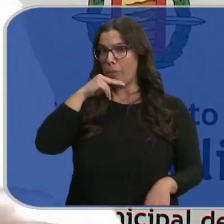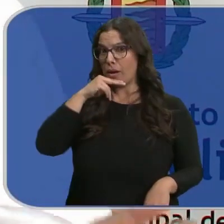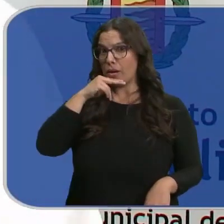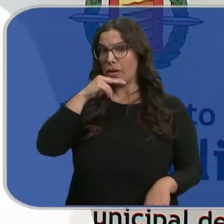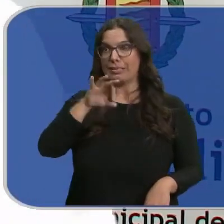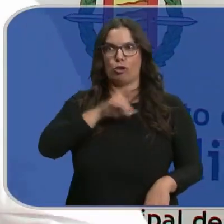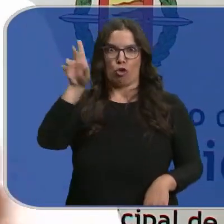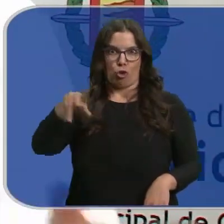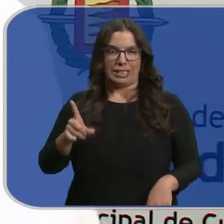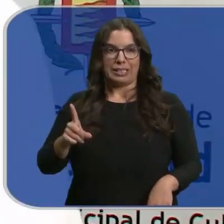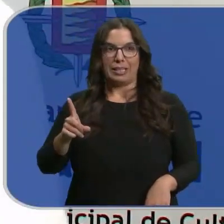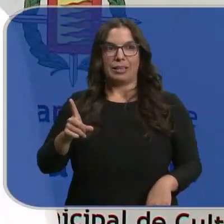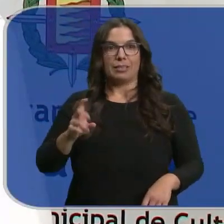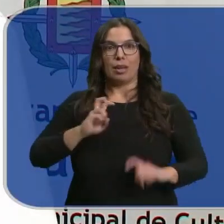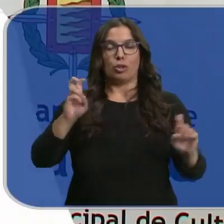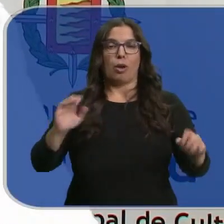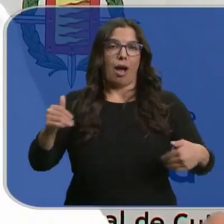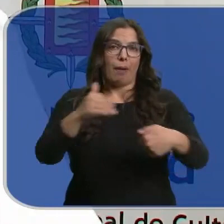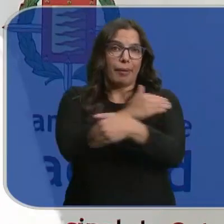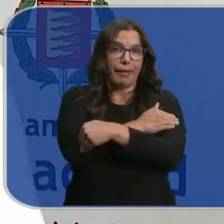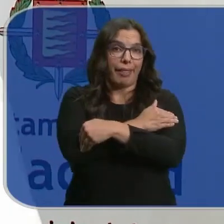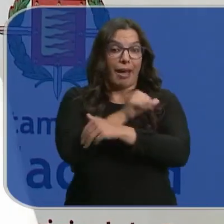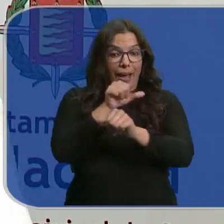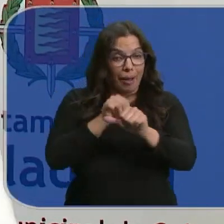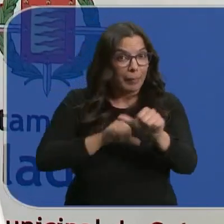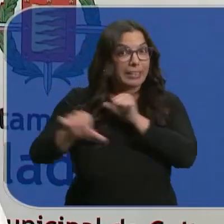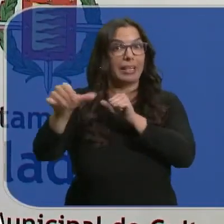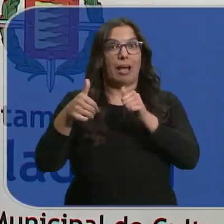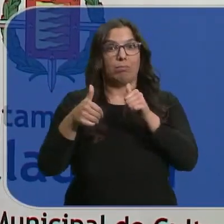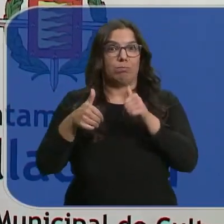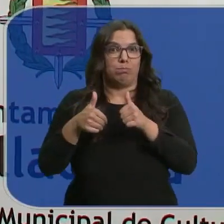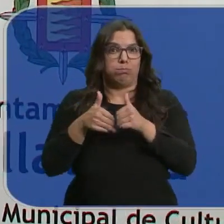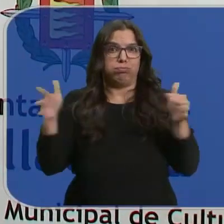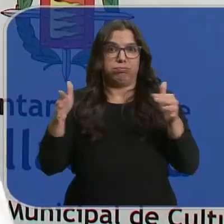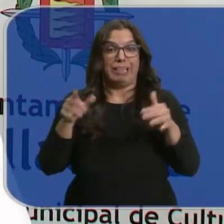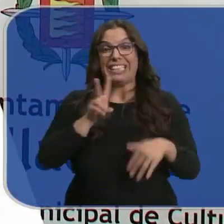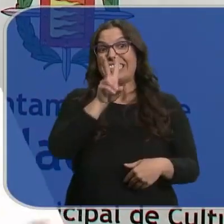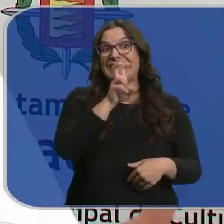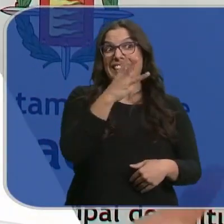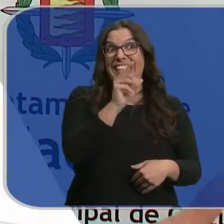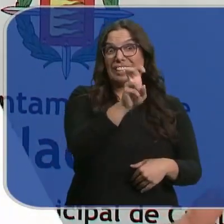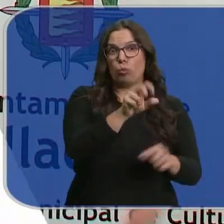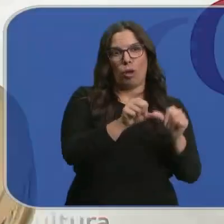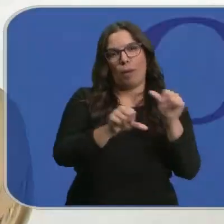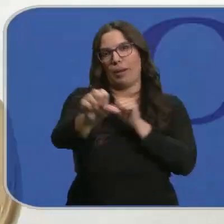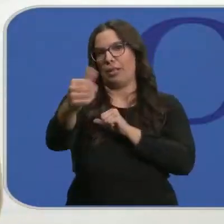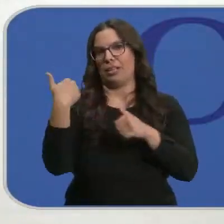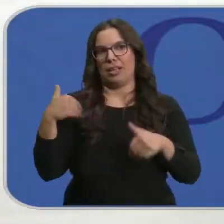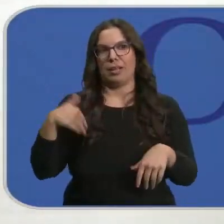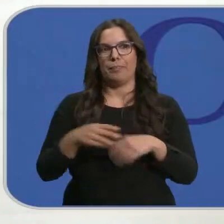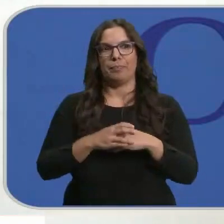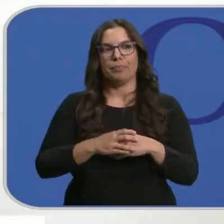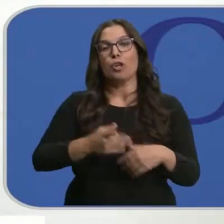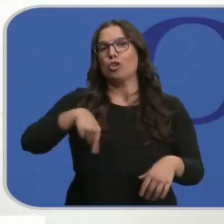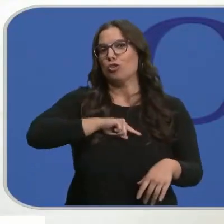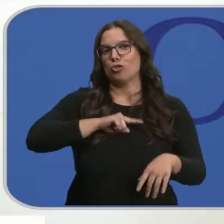es su papá... ...ya dices... ...el otro la abraza... ...y a partir de ahí... ...eso es en el segundo treinta... ...pues ya estás dentro. Aprendemos